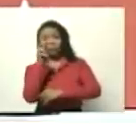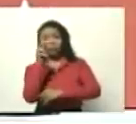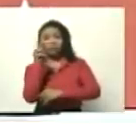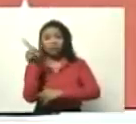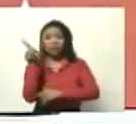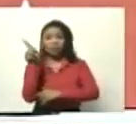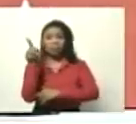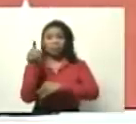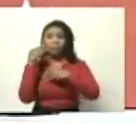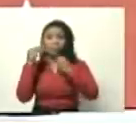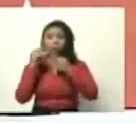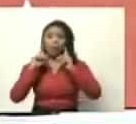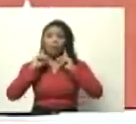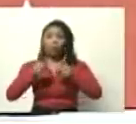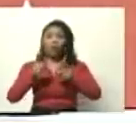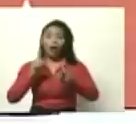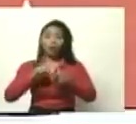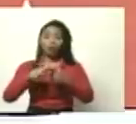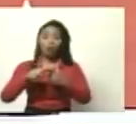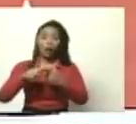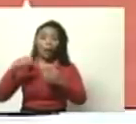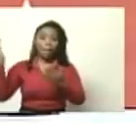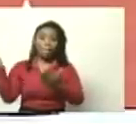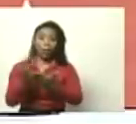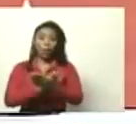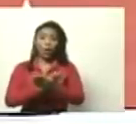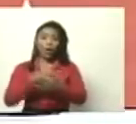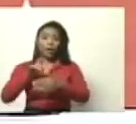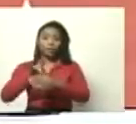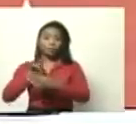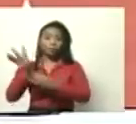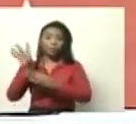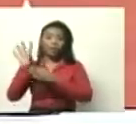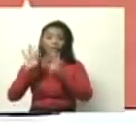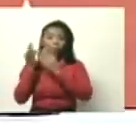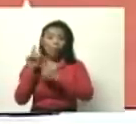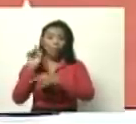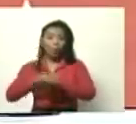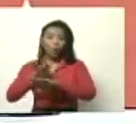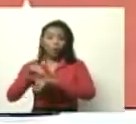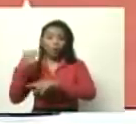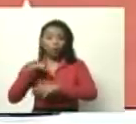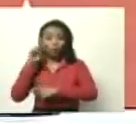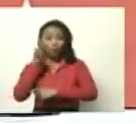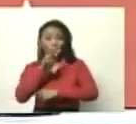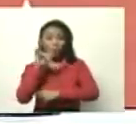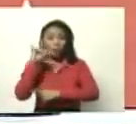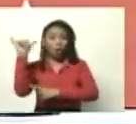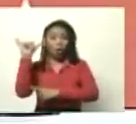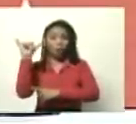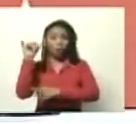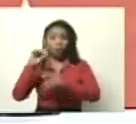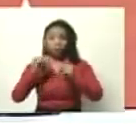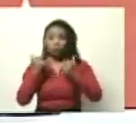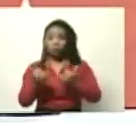en la, para la pista, pues, entonces había que tumbarlo. Y había que sacar a esa familia pobre. Nosotros vimos la denuncia en la prensa,